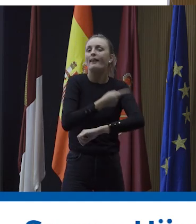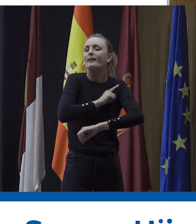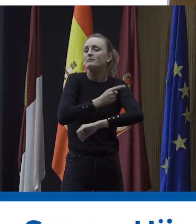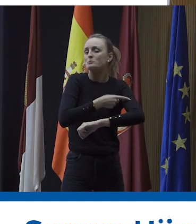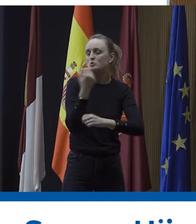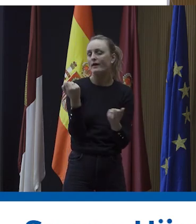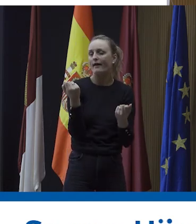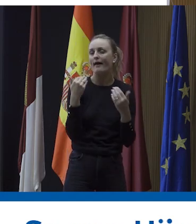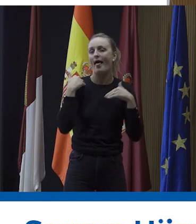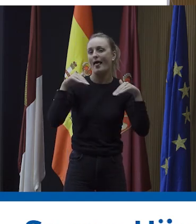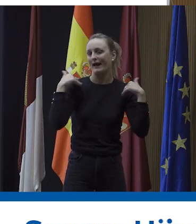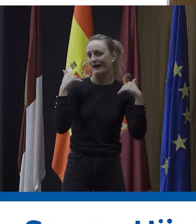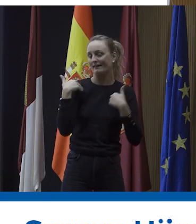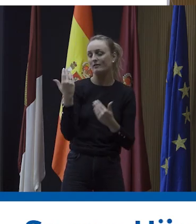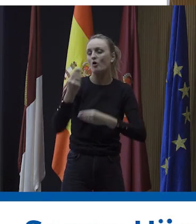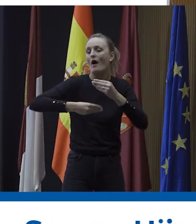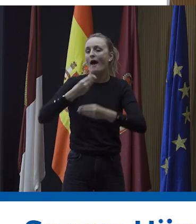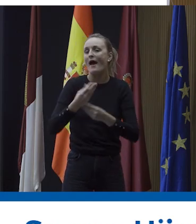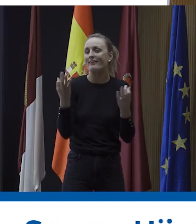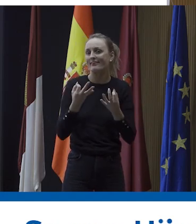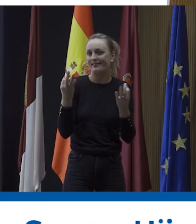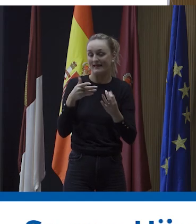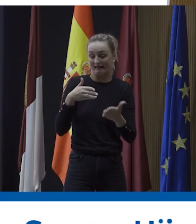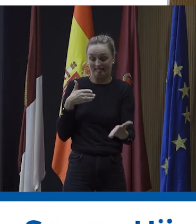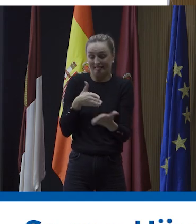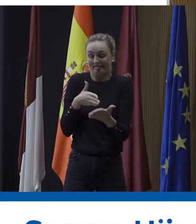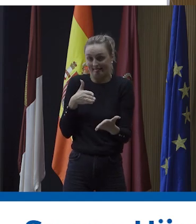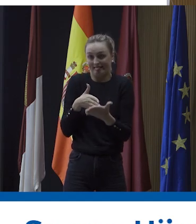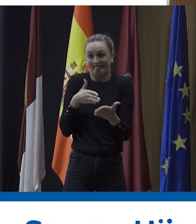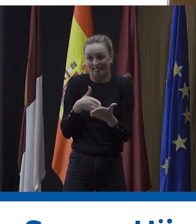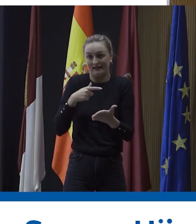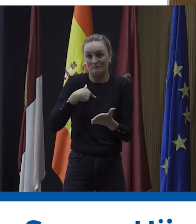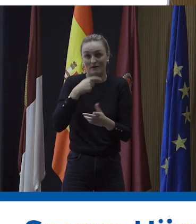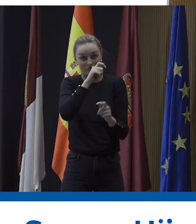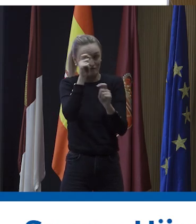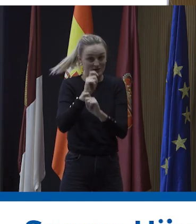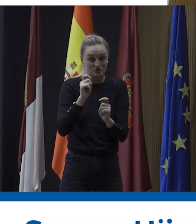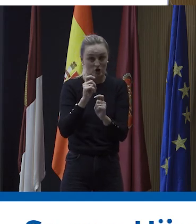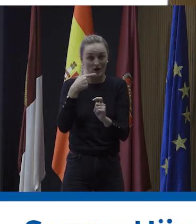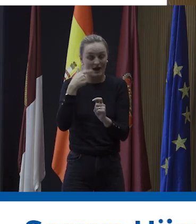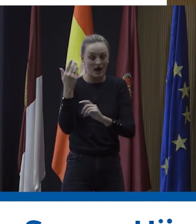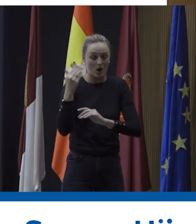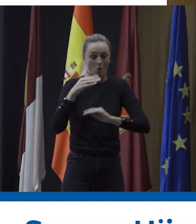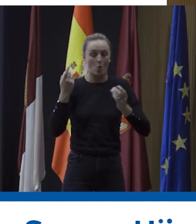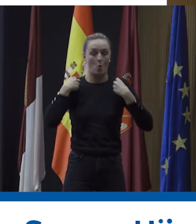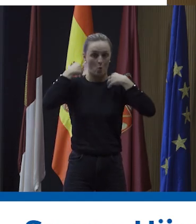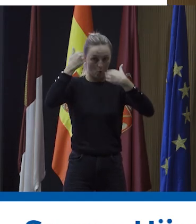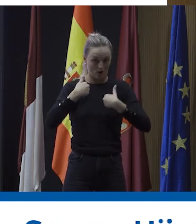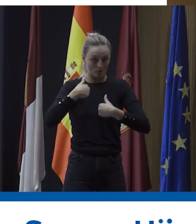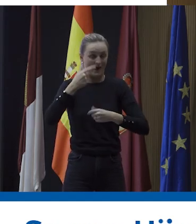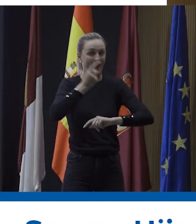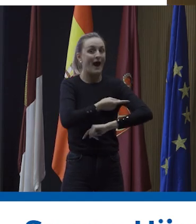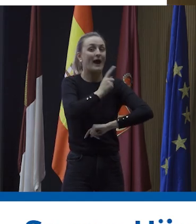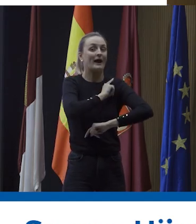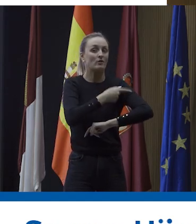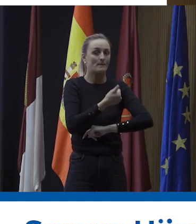ser frenarnos en ese camino que va a ir de forma fisiológica al cuerpo, ¿vale? O sea que el ejercicio se necesita